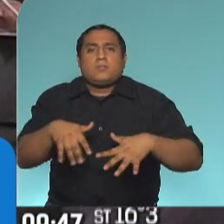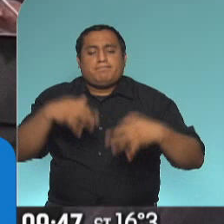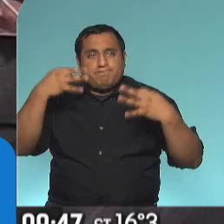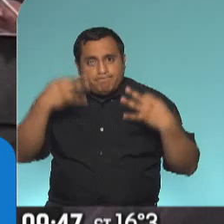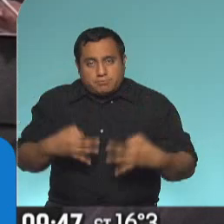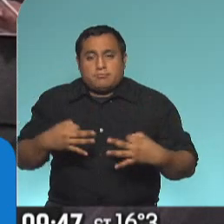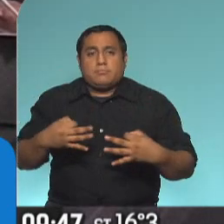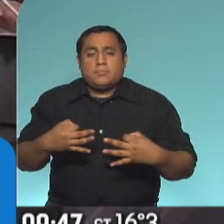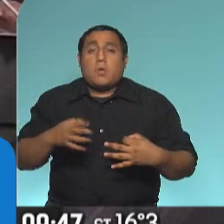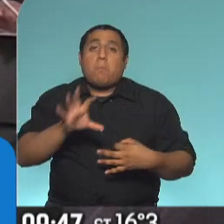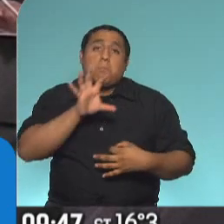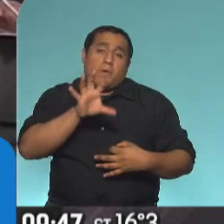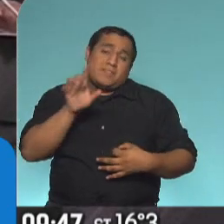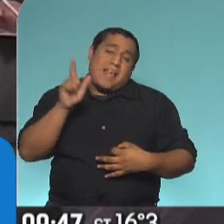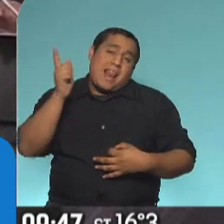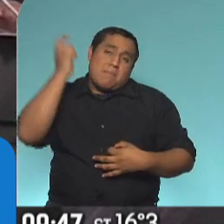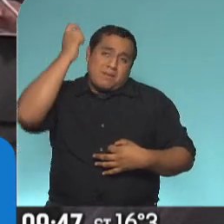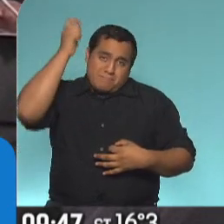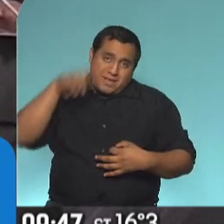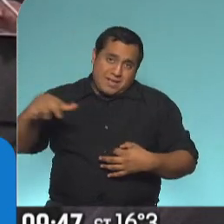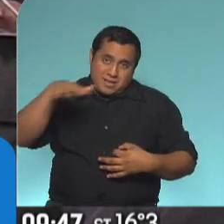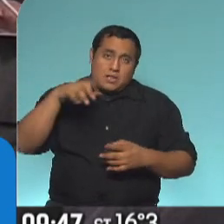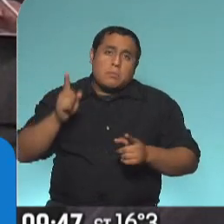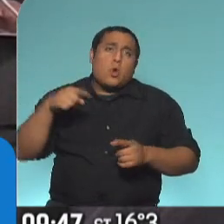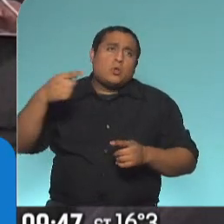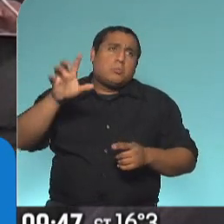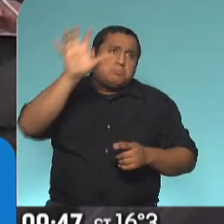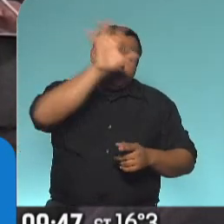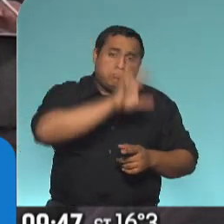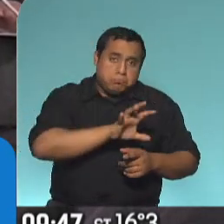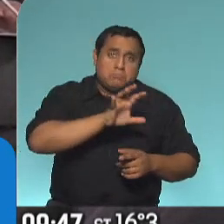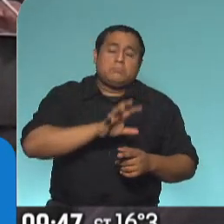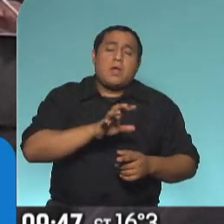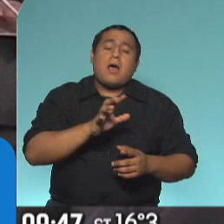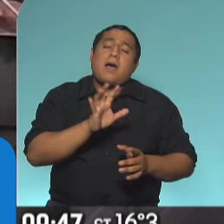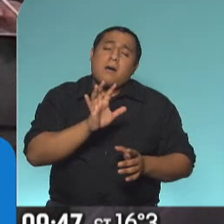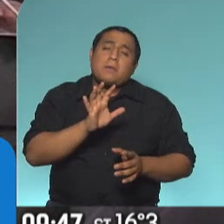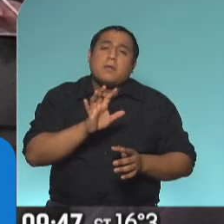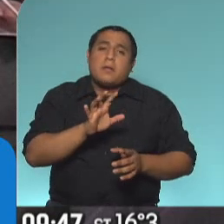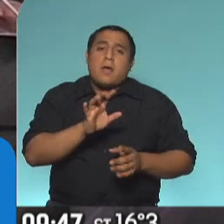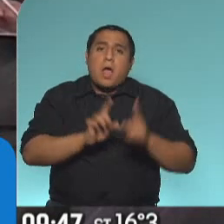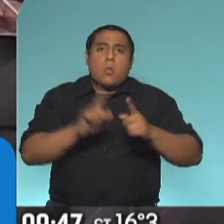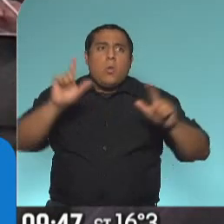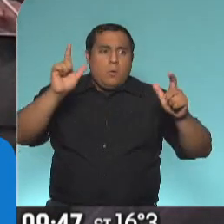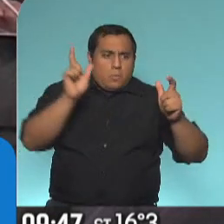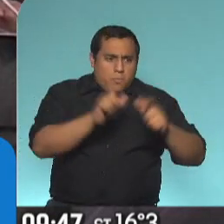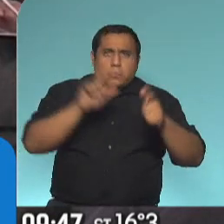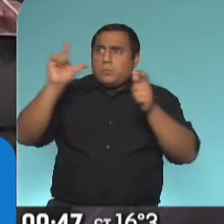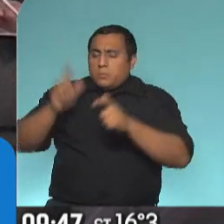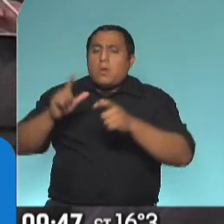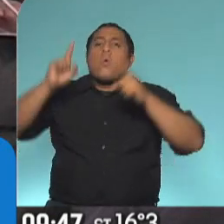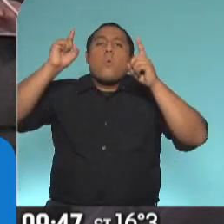necesarias en la provincia de La Pampa y en todas las provincias del país. Aunque estén bajando los casos, tenemos que